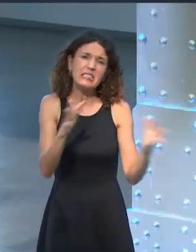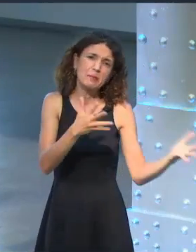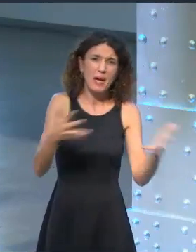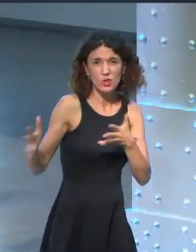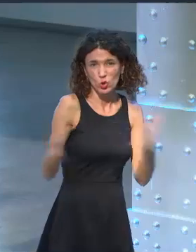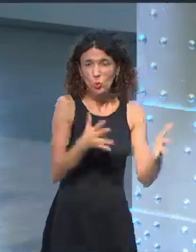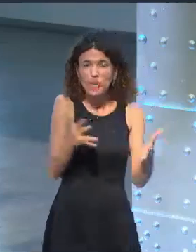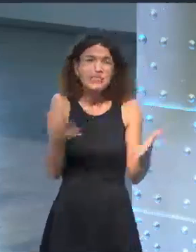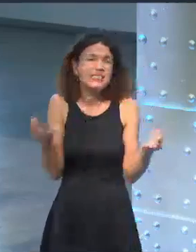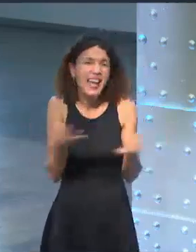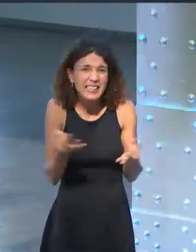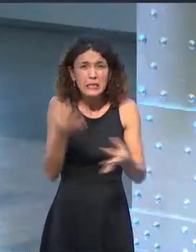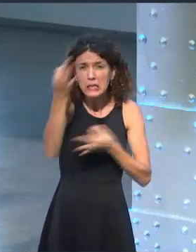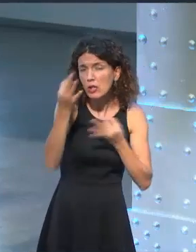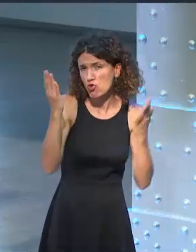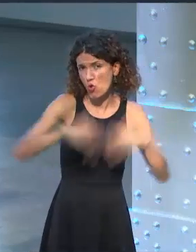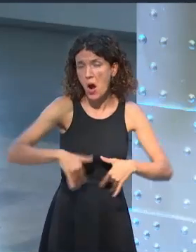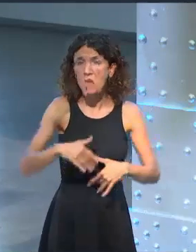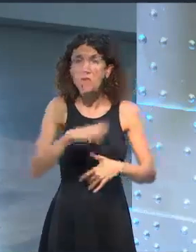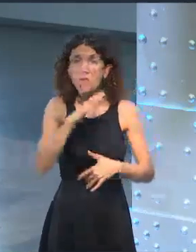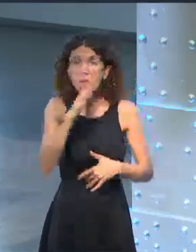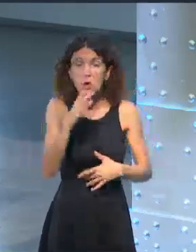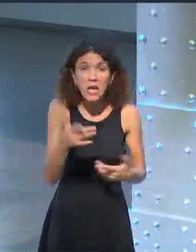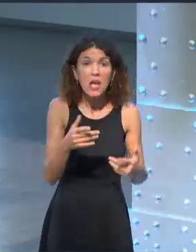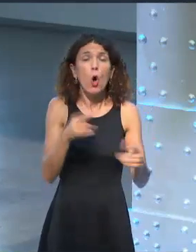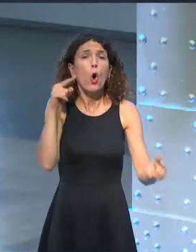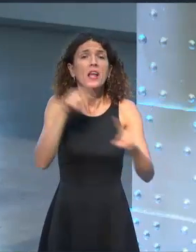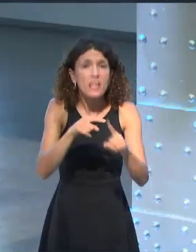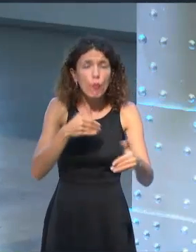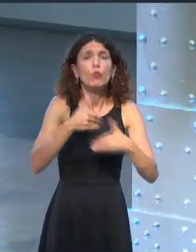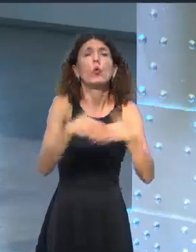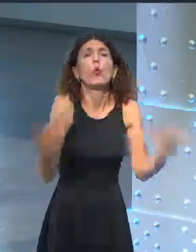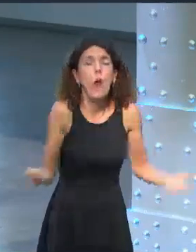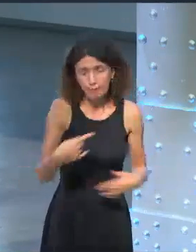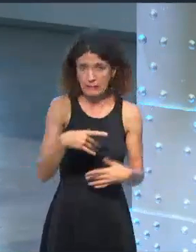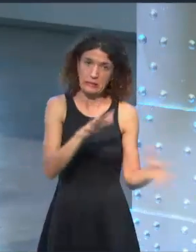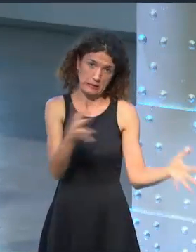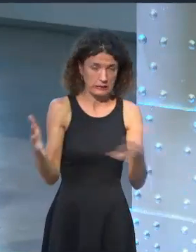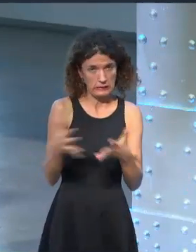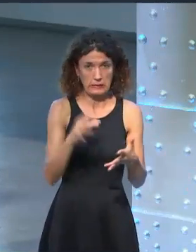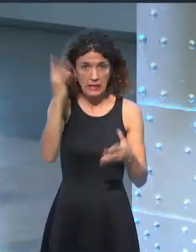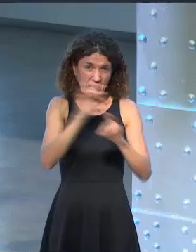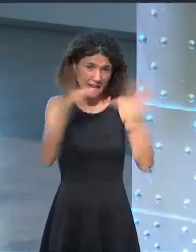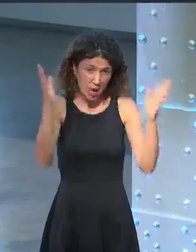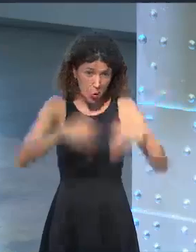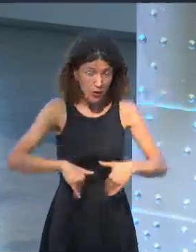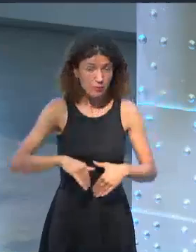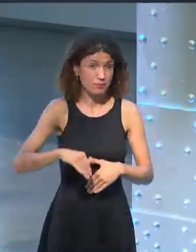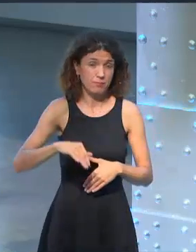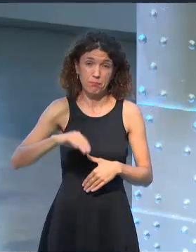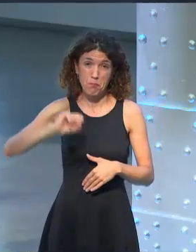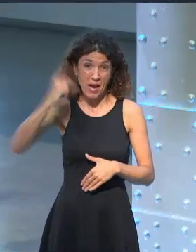qué consiste, qué es, para qué sirve, cuál es la utilidad que van a tener, etcétera, ¿no? Pero, sobre